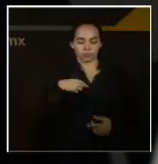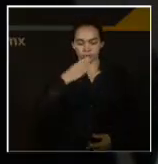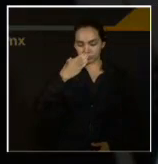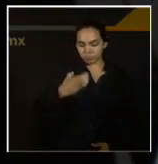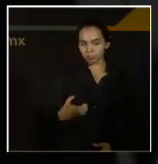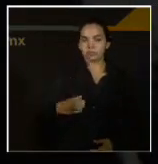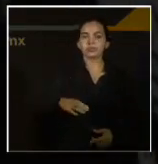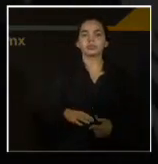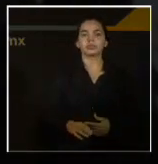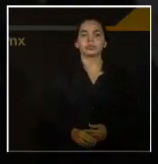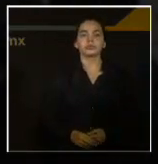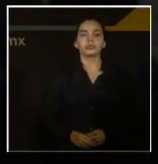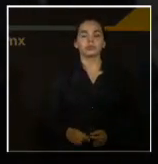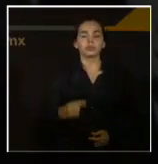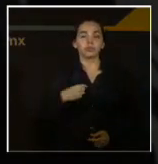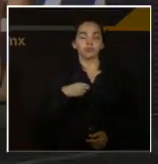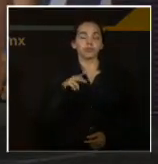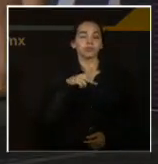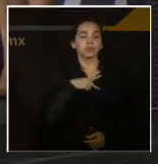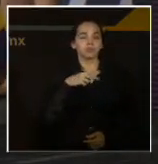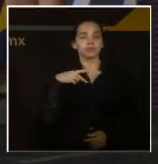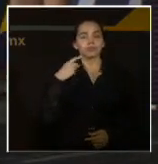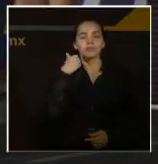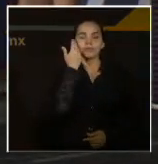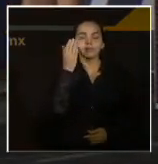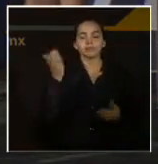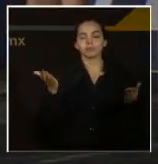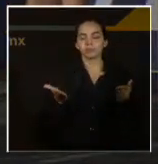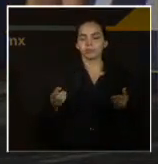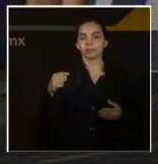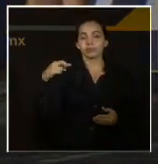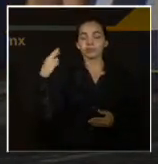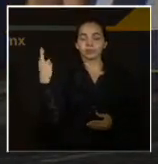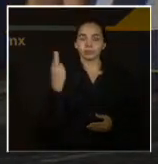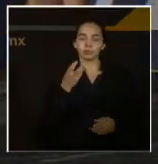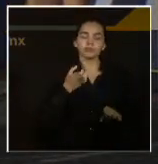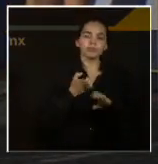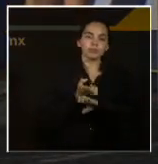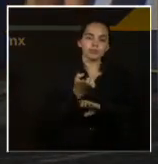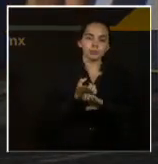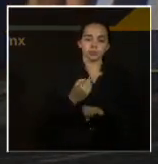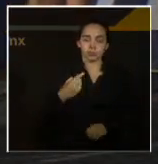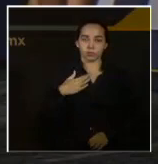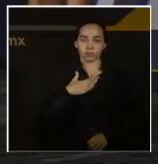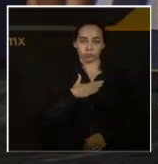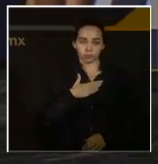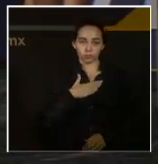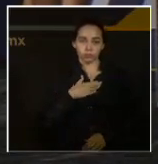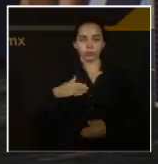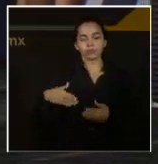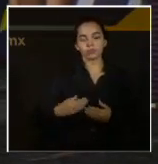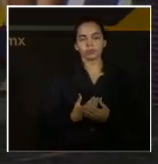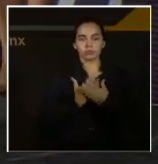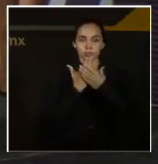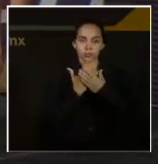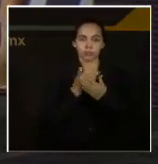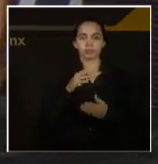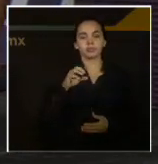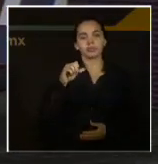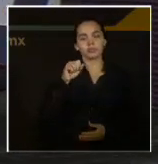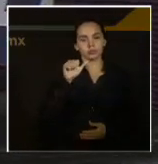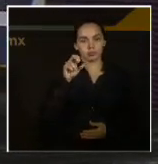qué representamos y cuáles son los anhelos que tenemos para nuestro estado. Un servidor, nací en el puerto de San